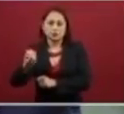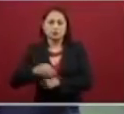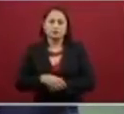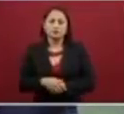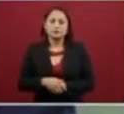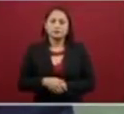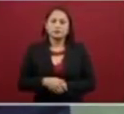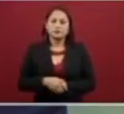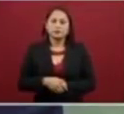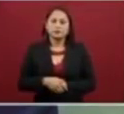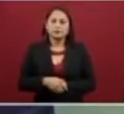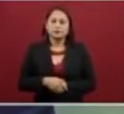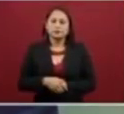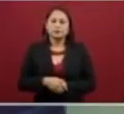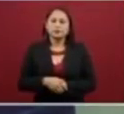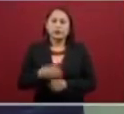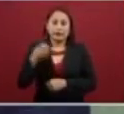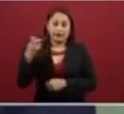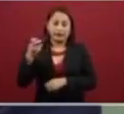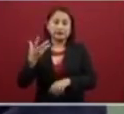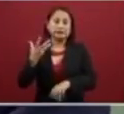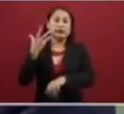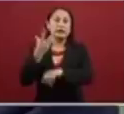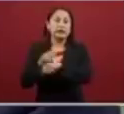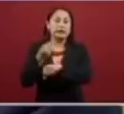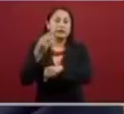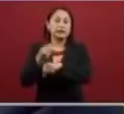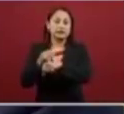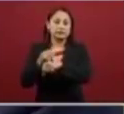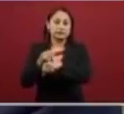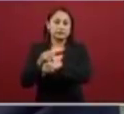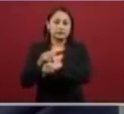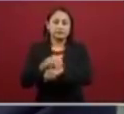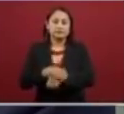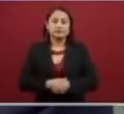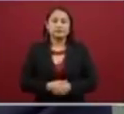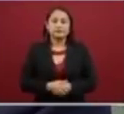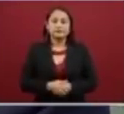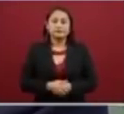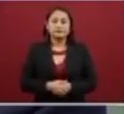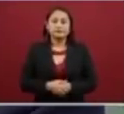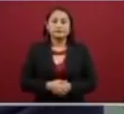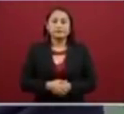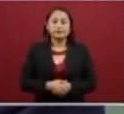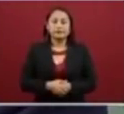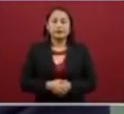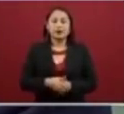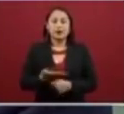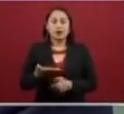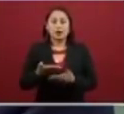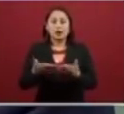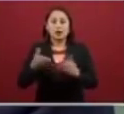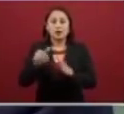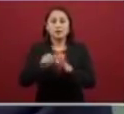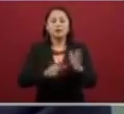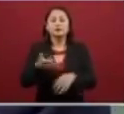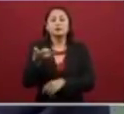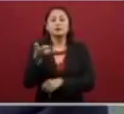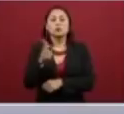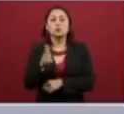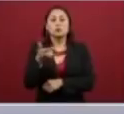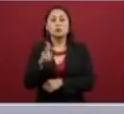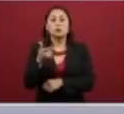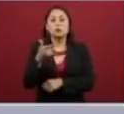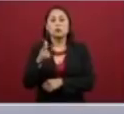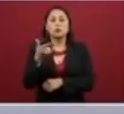terminará a fin de mes, a fin de este mes, el túnel